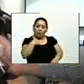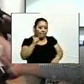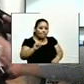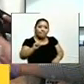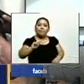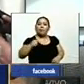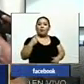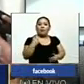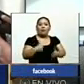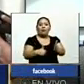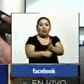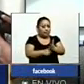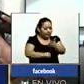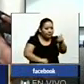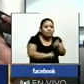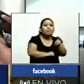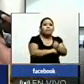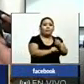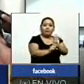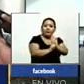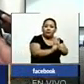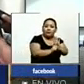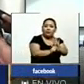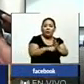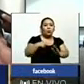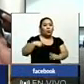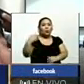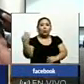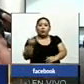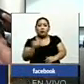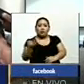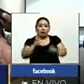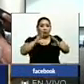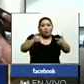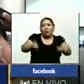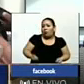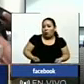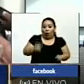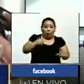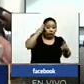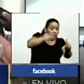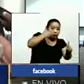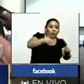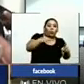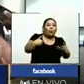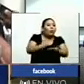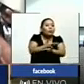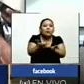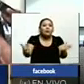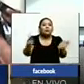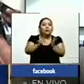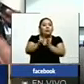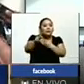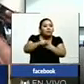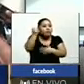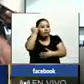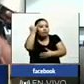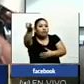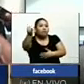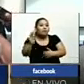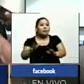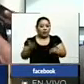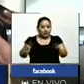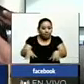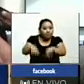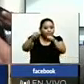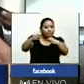primeros alcaldes que va a estar apoyando y va a estar respaldando. No necesariamente al gobierno, sino que vamos a estar respaldando cualquier iniciativa que vaya encaminado